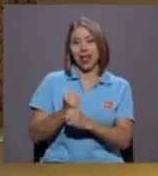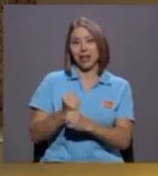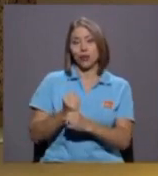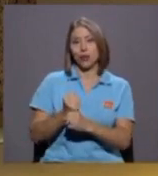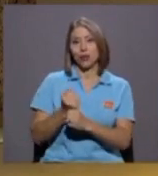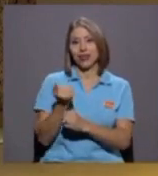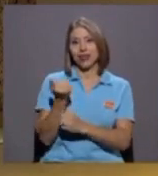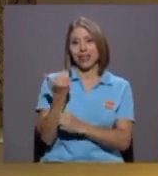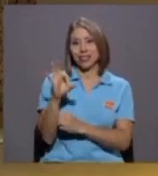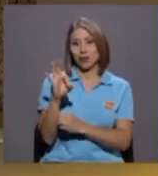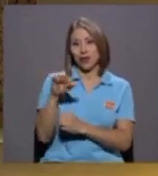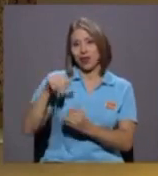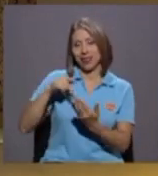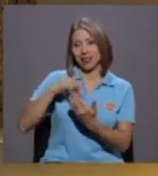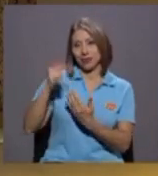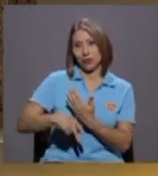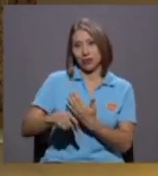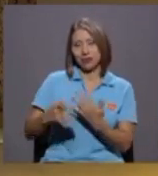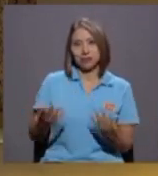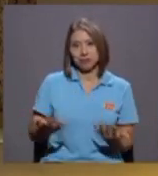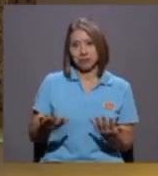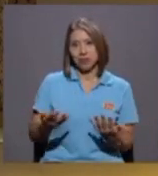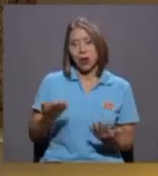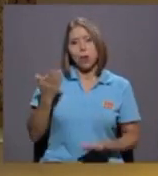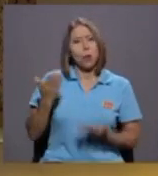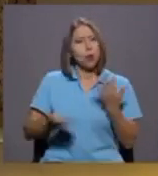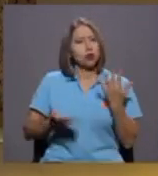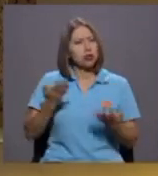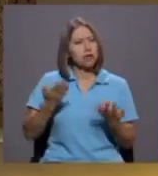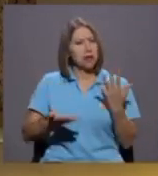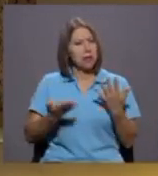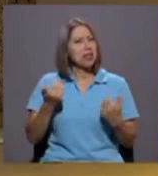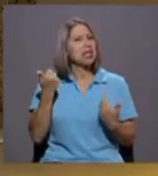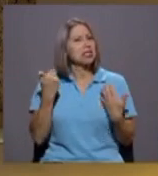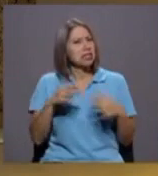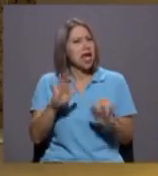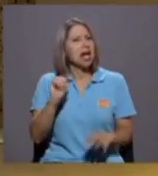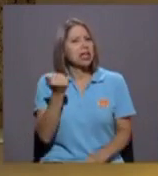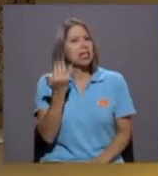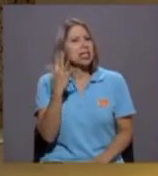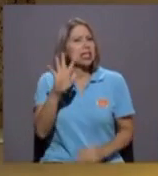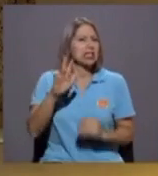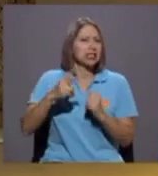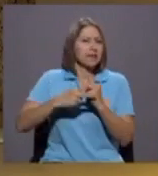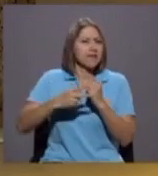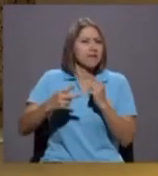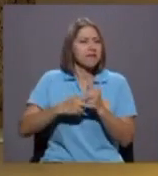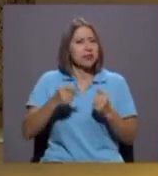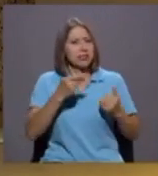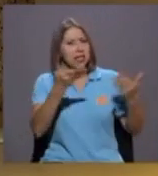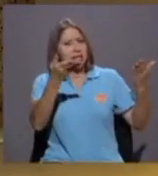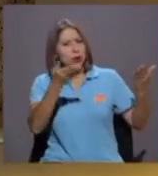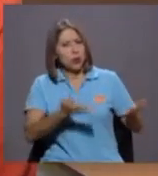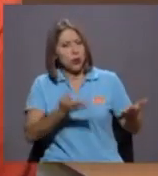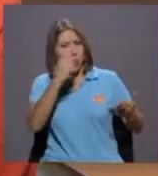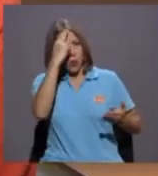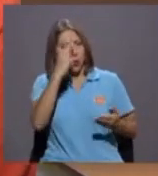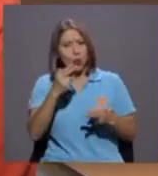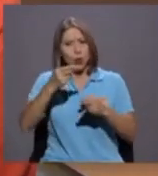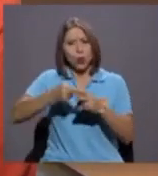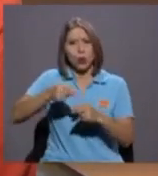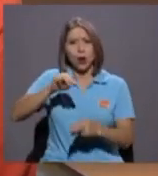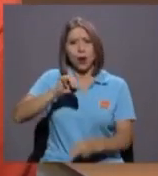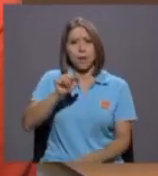programa, posiblemente por 15ª vez, el privilegio de tener a doña Marta Acosta,